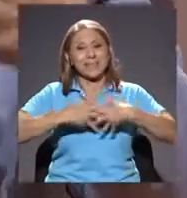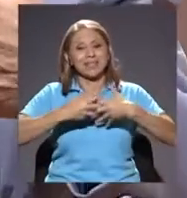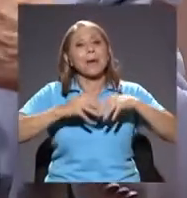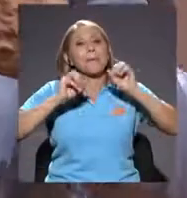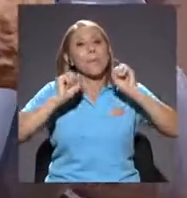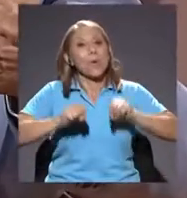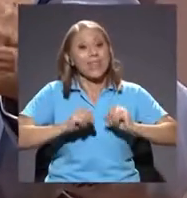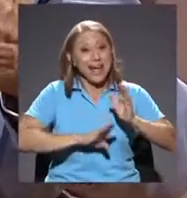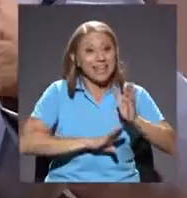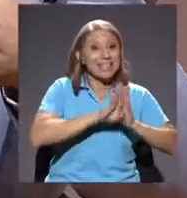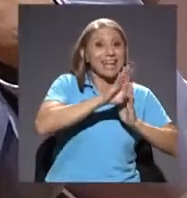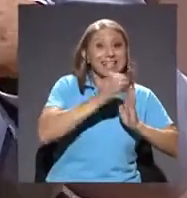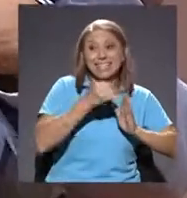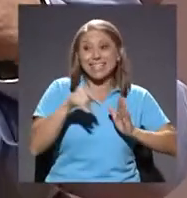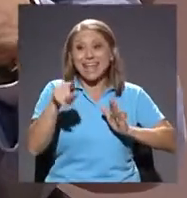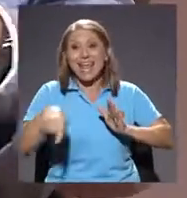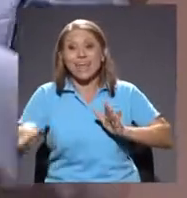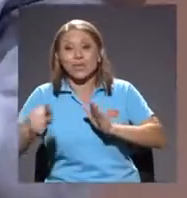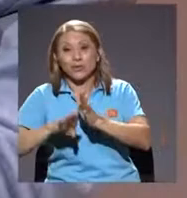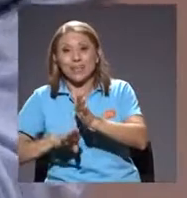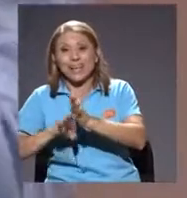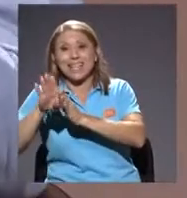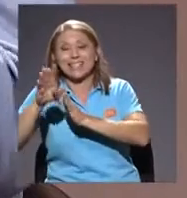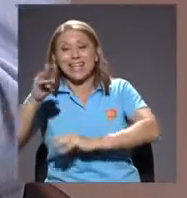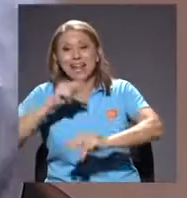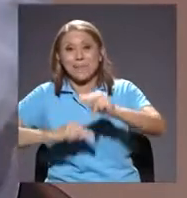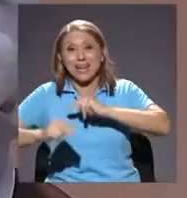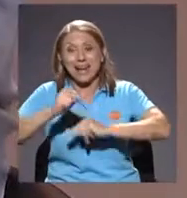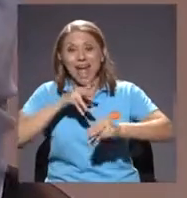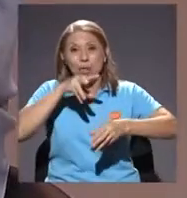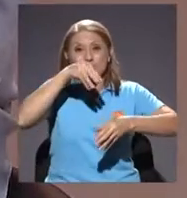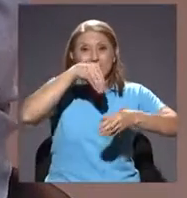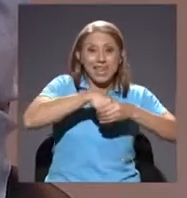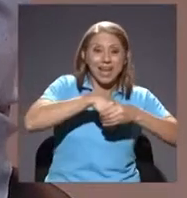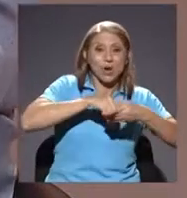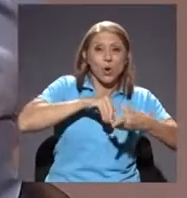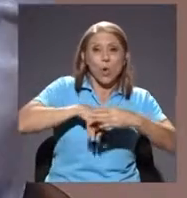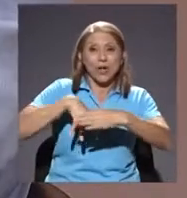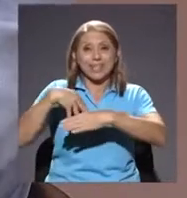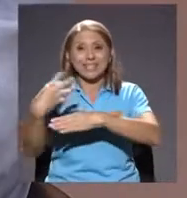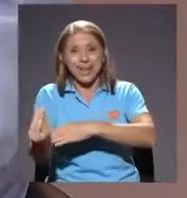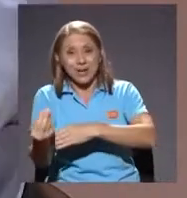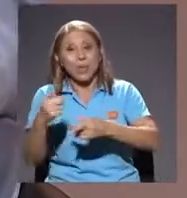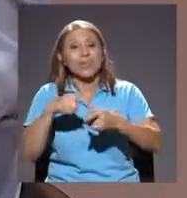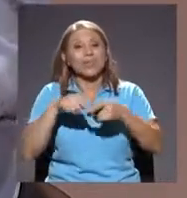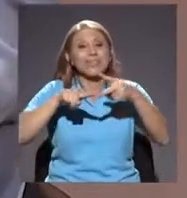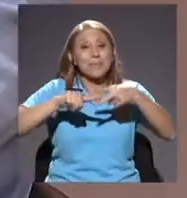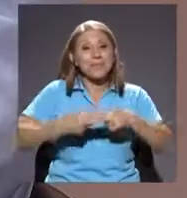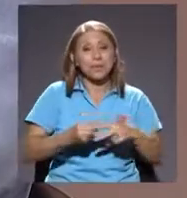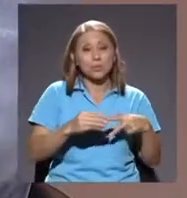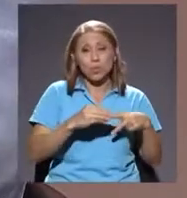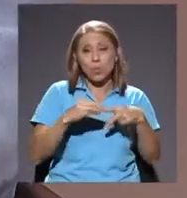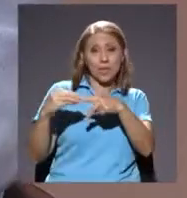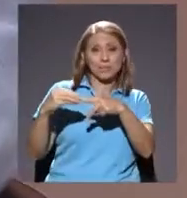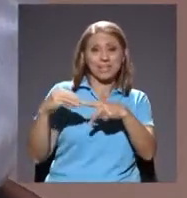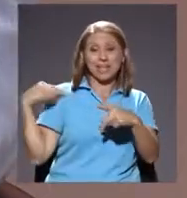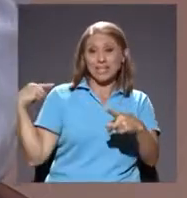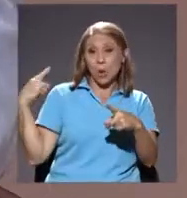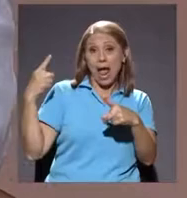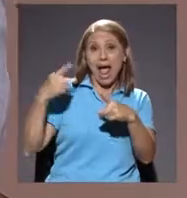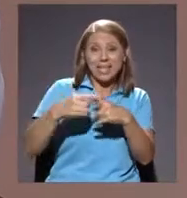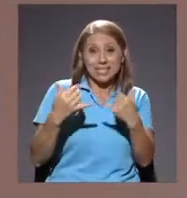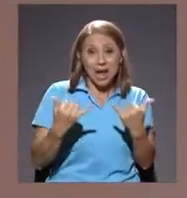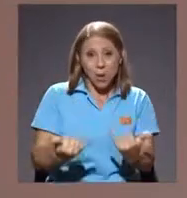crecieran ellos en el mercado interno o externo y así empezamos a una una especialización que hasta hoy la tenemos que